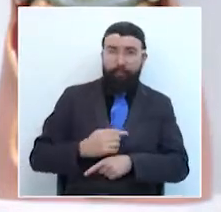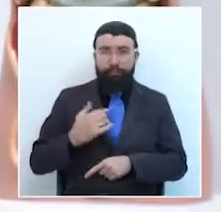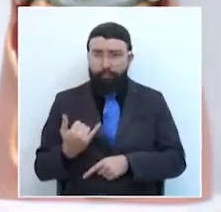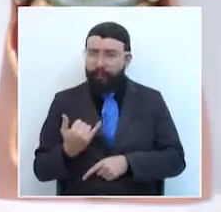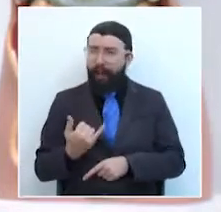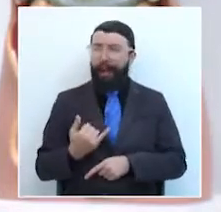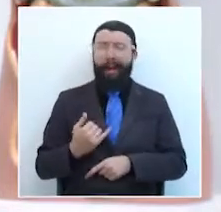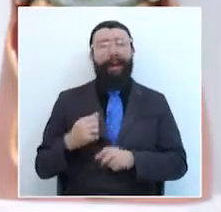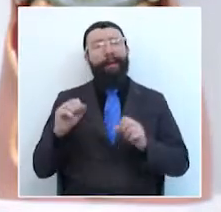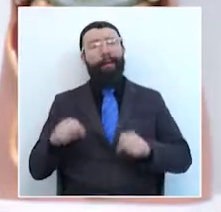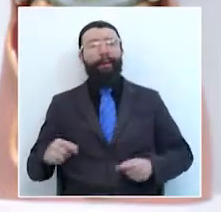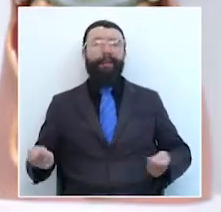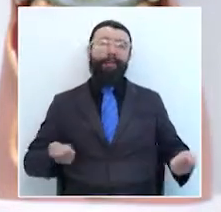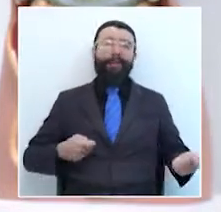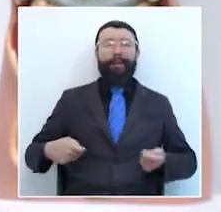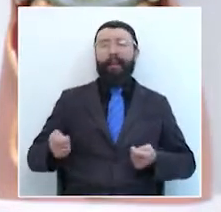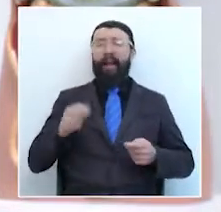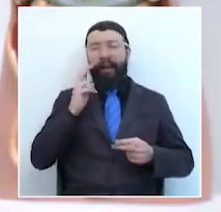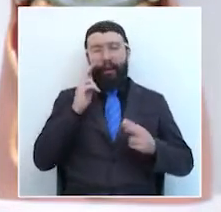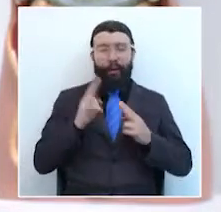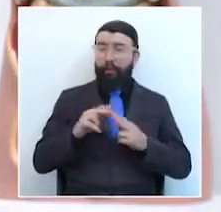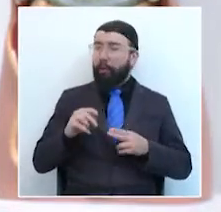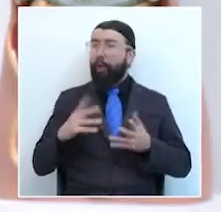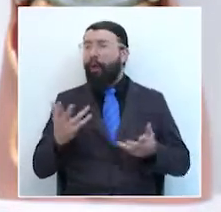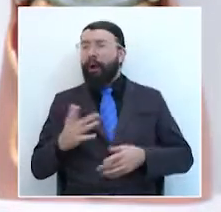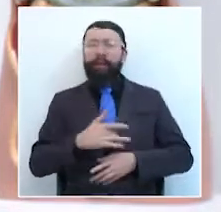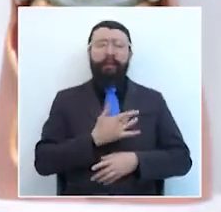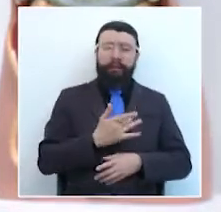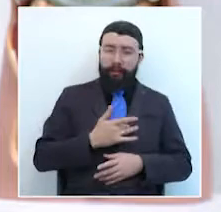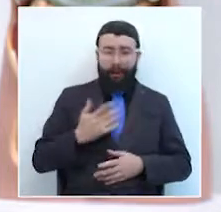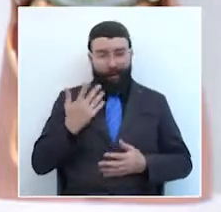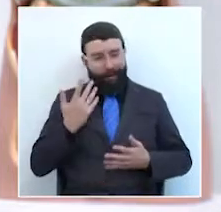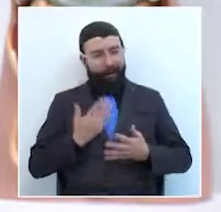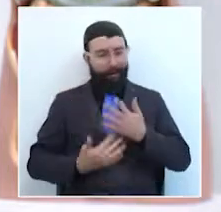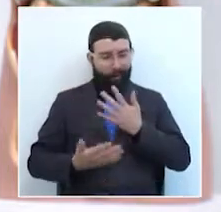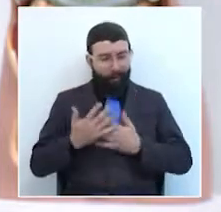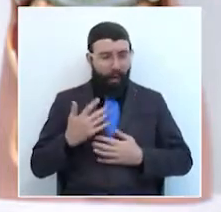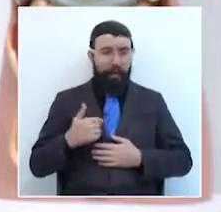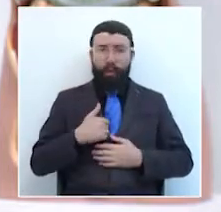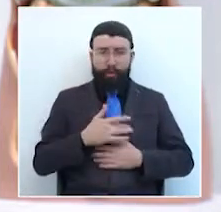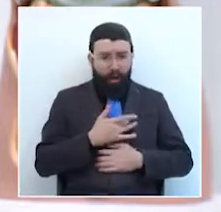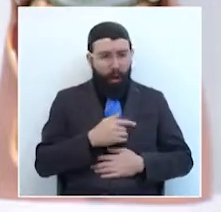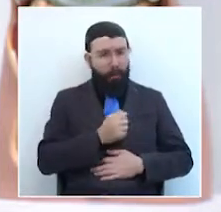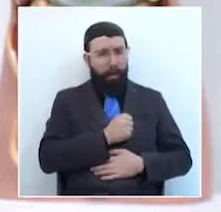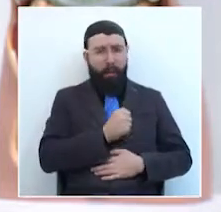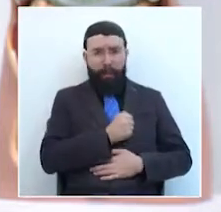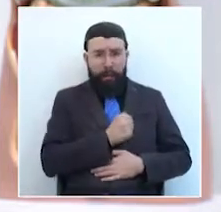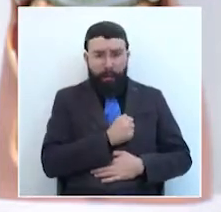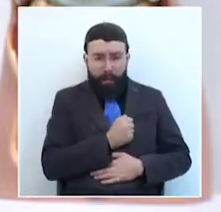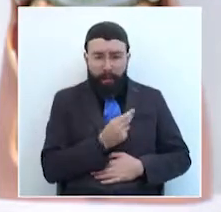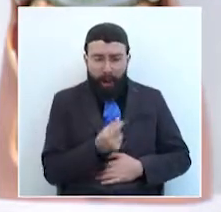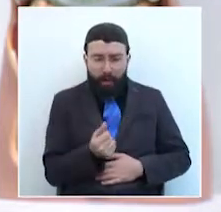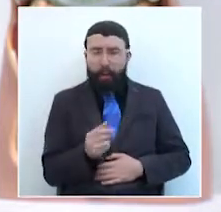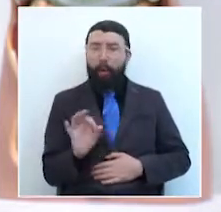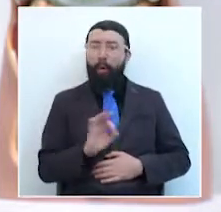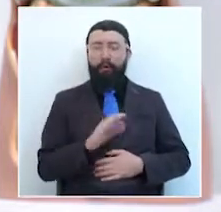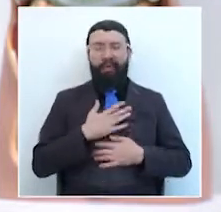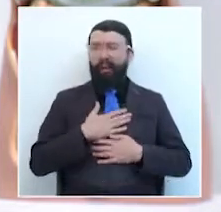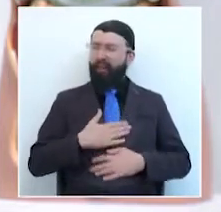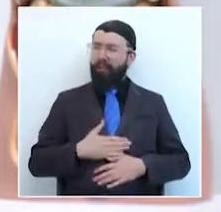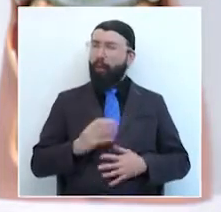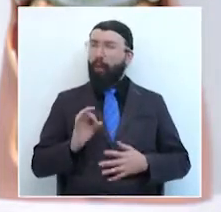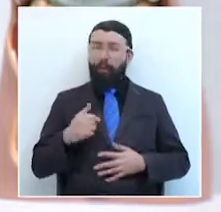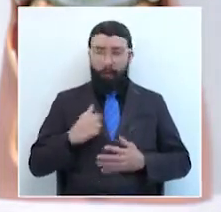cuenta de cuáles son nuestras sensaciones corporales si me está dando taquicardias y estoy tranquilo cómo está el movimiento